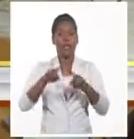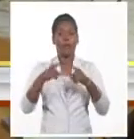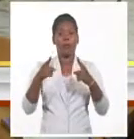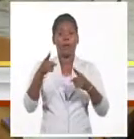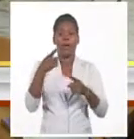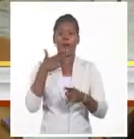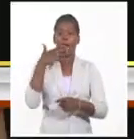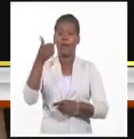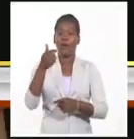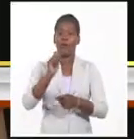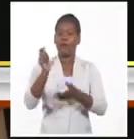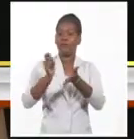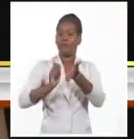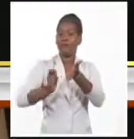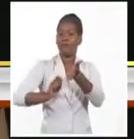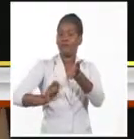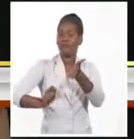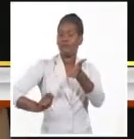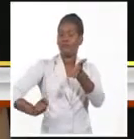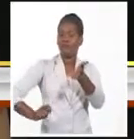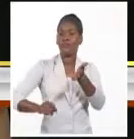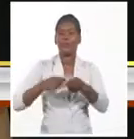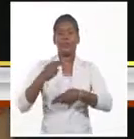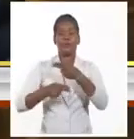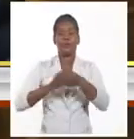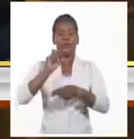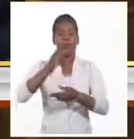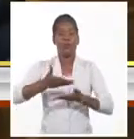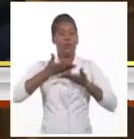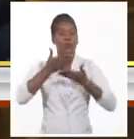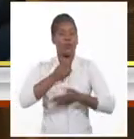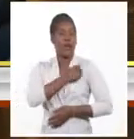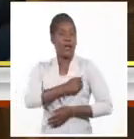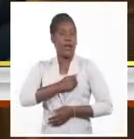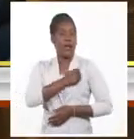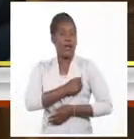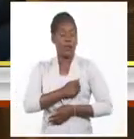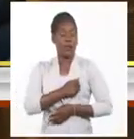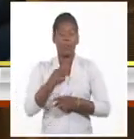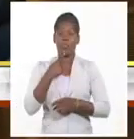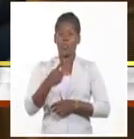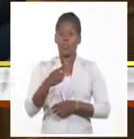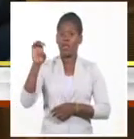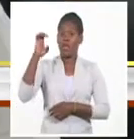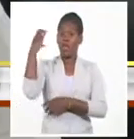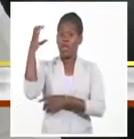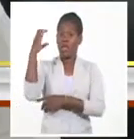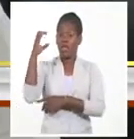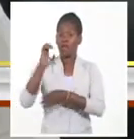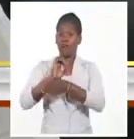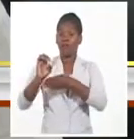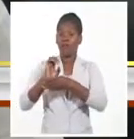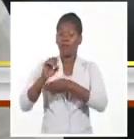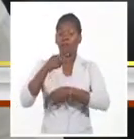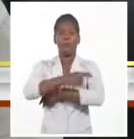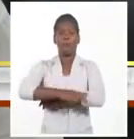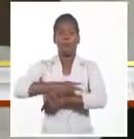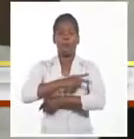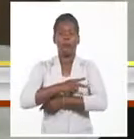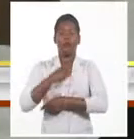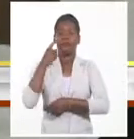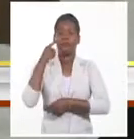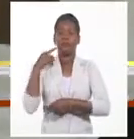Edwin Madrid se adhiere a la piel de su natal Ecuador, con una voluntad de estilo que los hace únicos dentro del